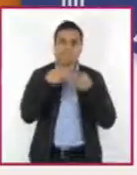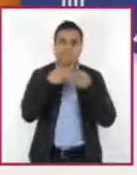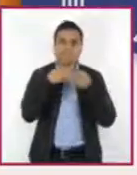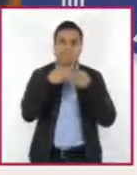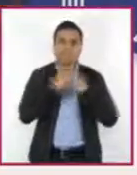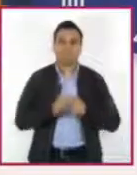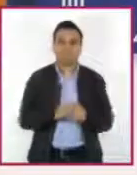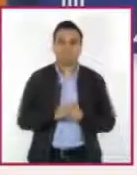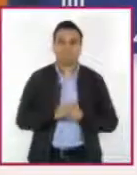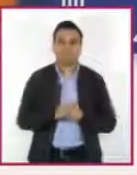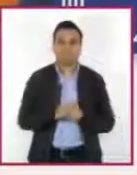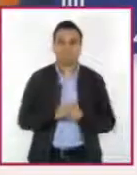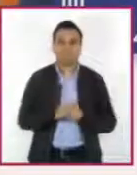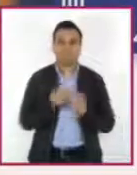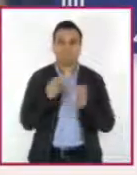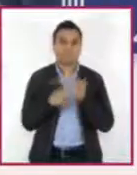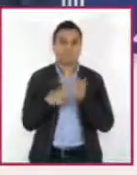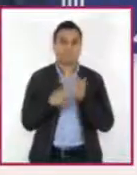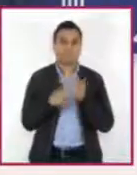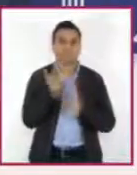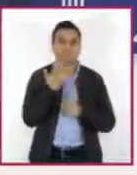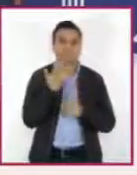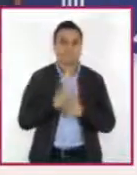nervio. Estamos 5.